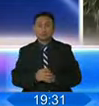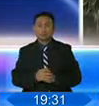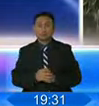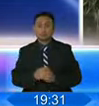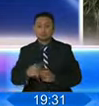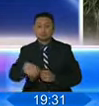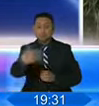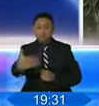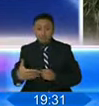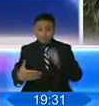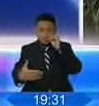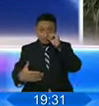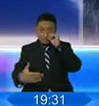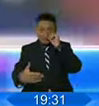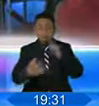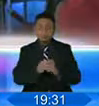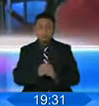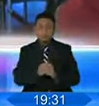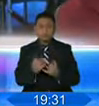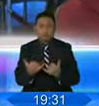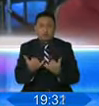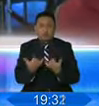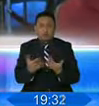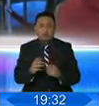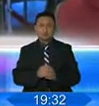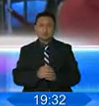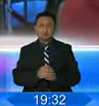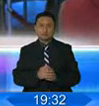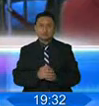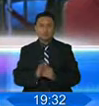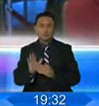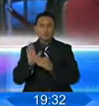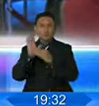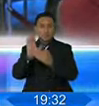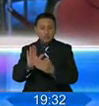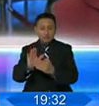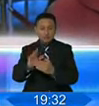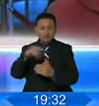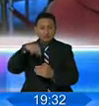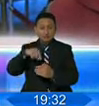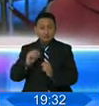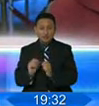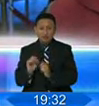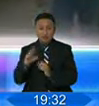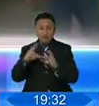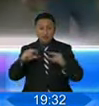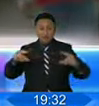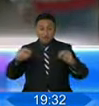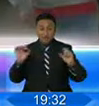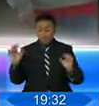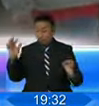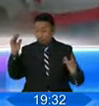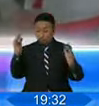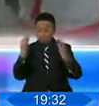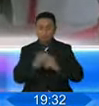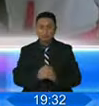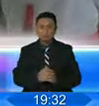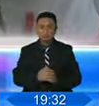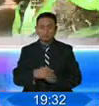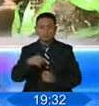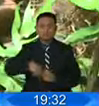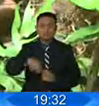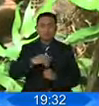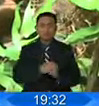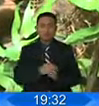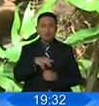sala del presente, donde tenemos recreaciones de los ecosistemas del Ecuador. Aquí el recorrido